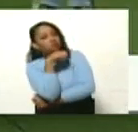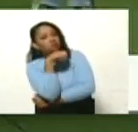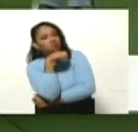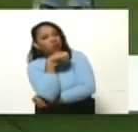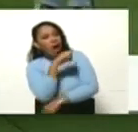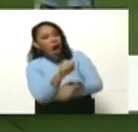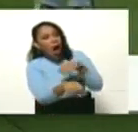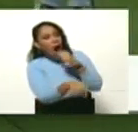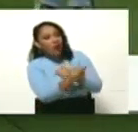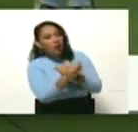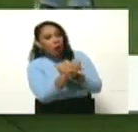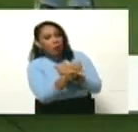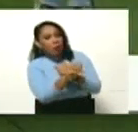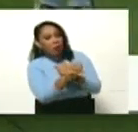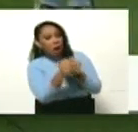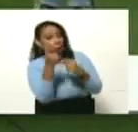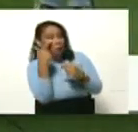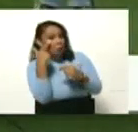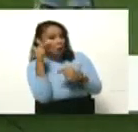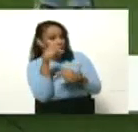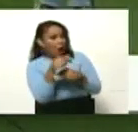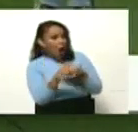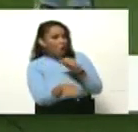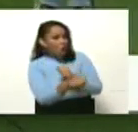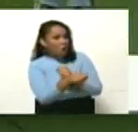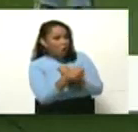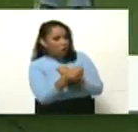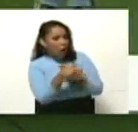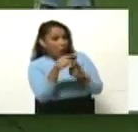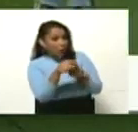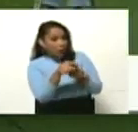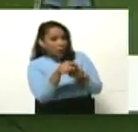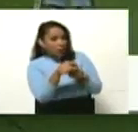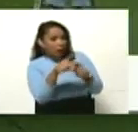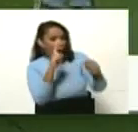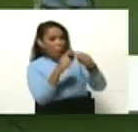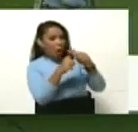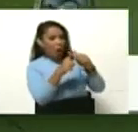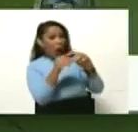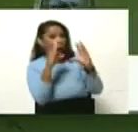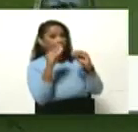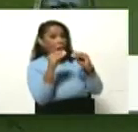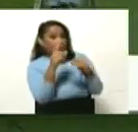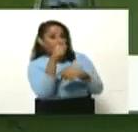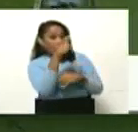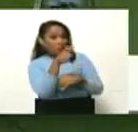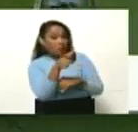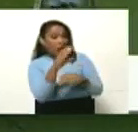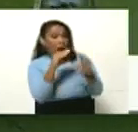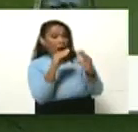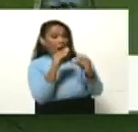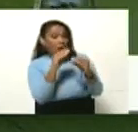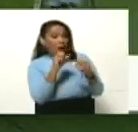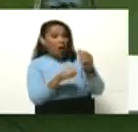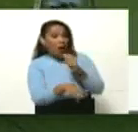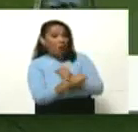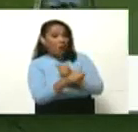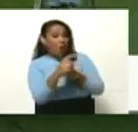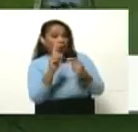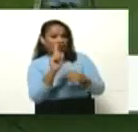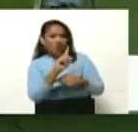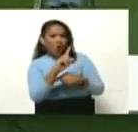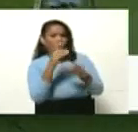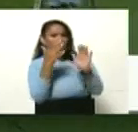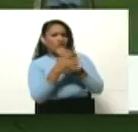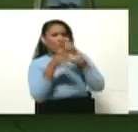el fútbol, vamos a meternos por aquí, y consiguen a alguien que le hable de fútbol, pero no de la